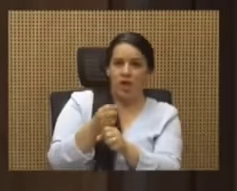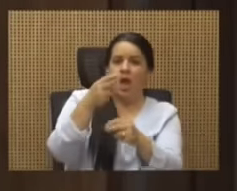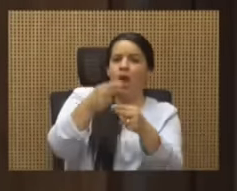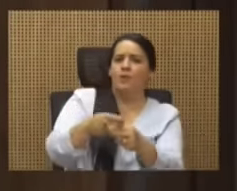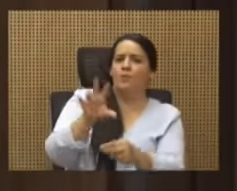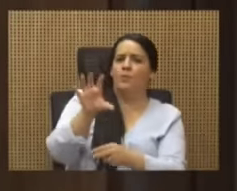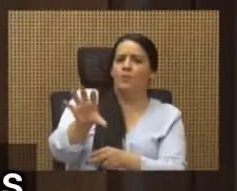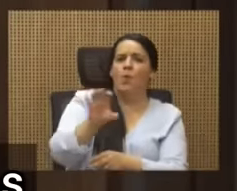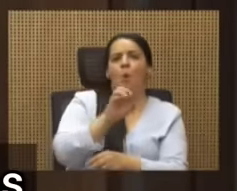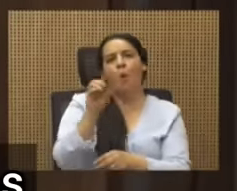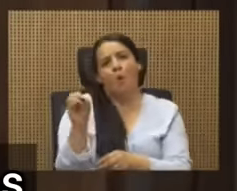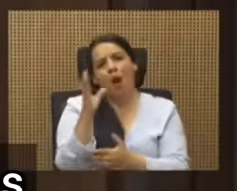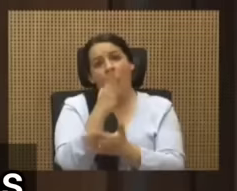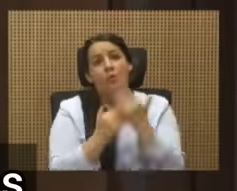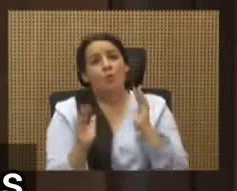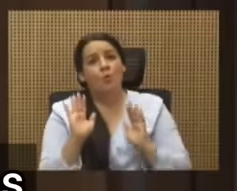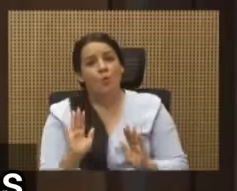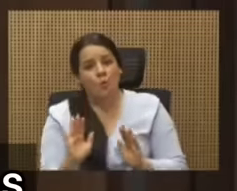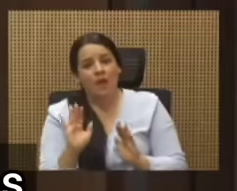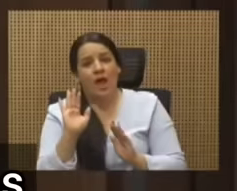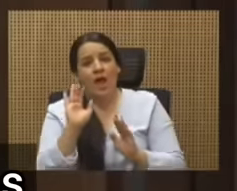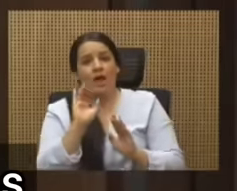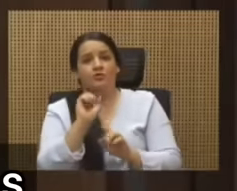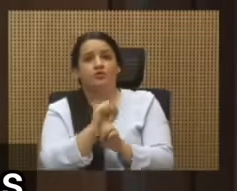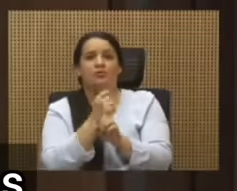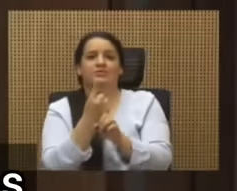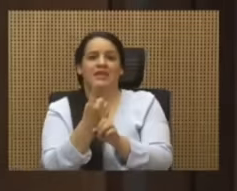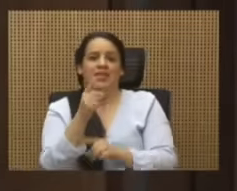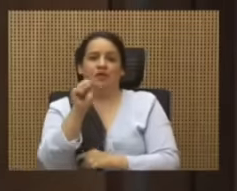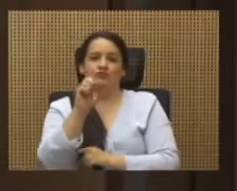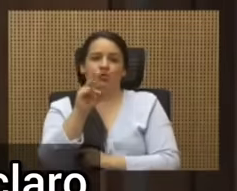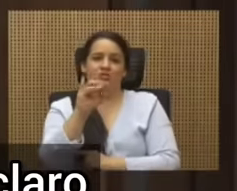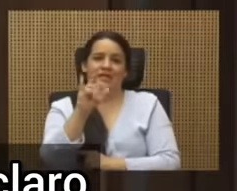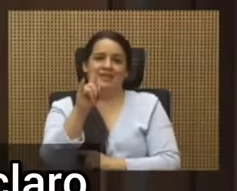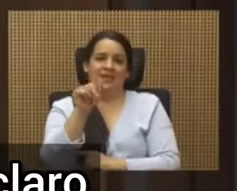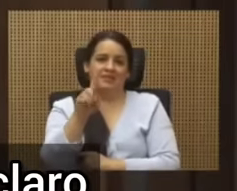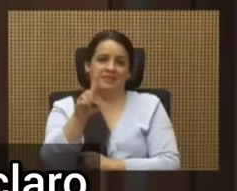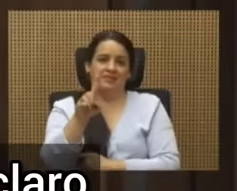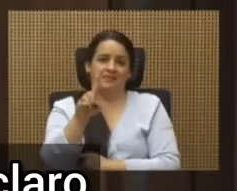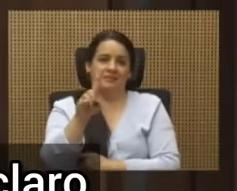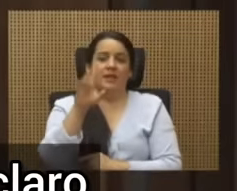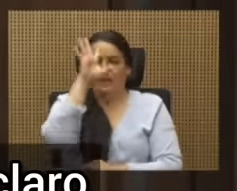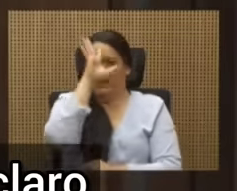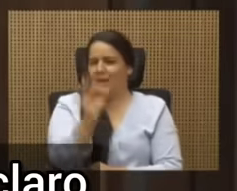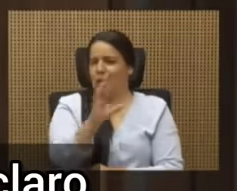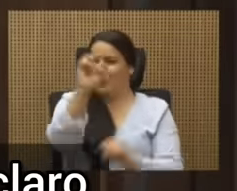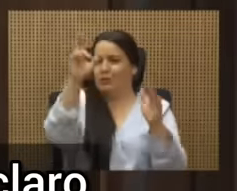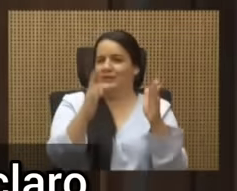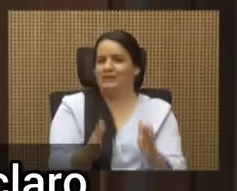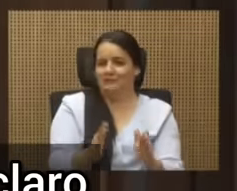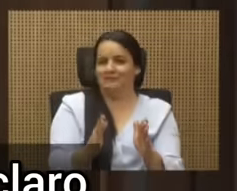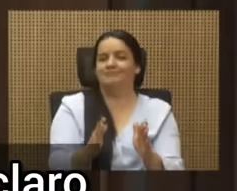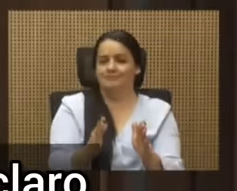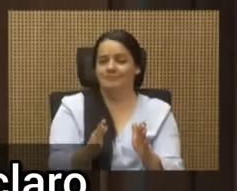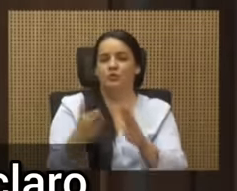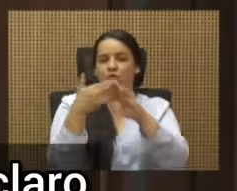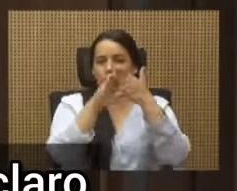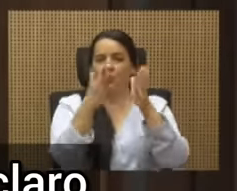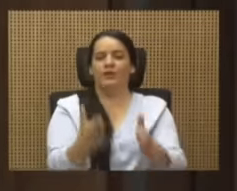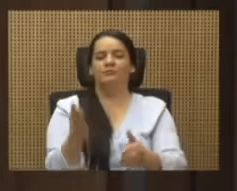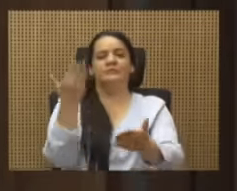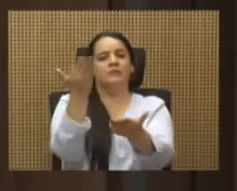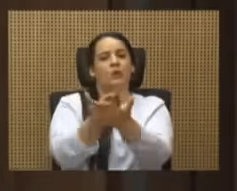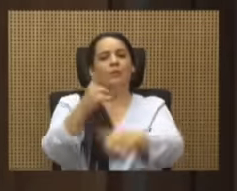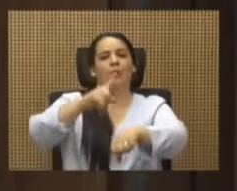sociedad? Creo, señores costarricenses, ciudadanos, que llegó el momento de hablar claro, muy